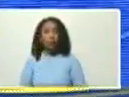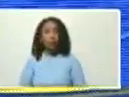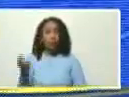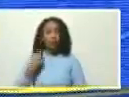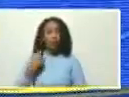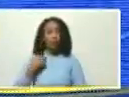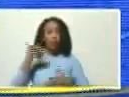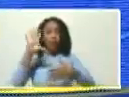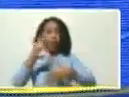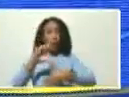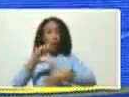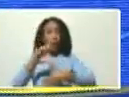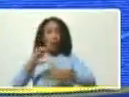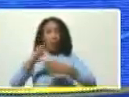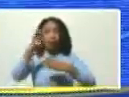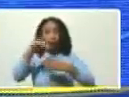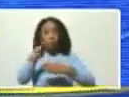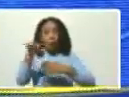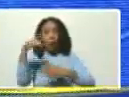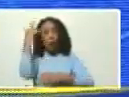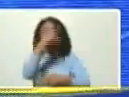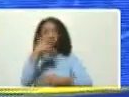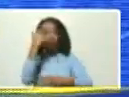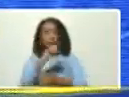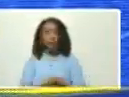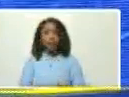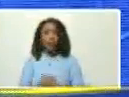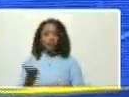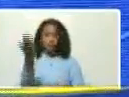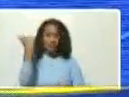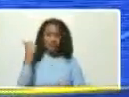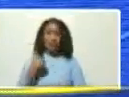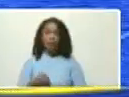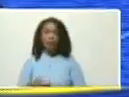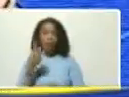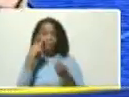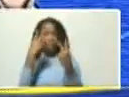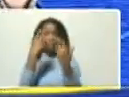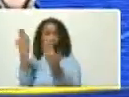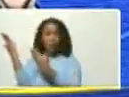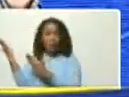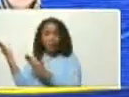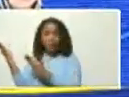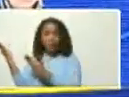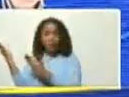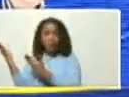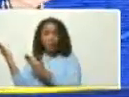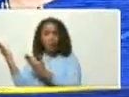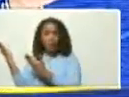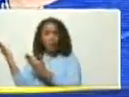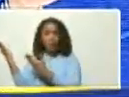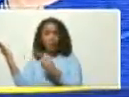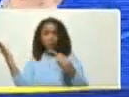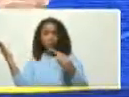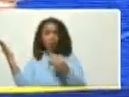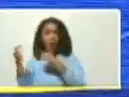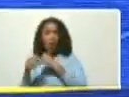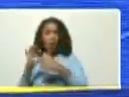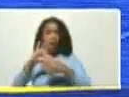Inversionistas de América Latina, del Caribe, de África. Vengan. Miren esta belleza. La isla La